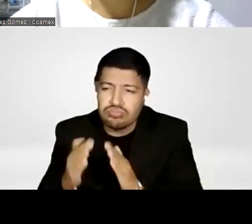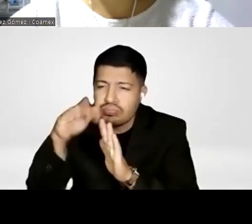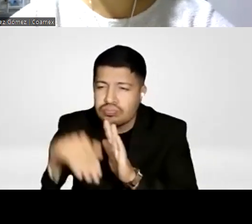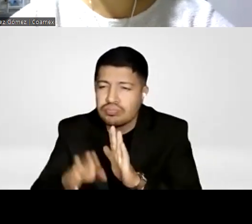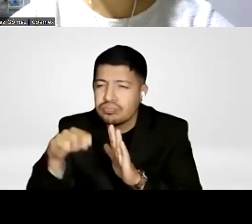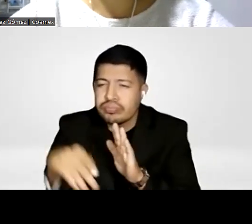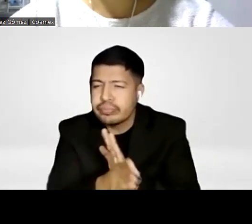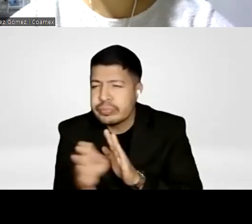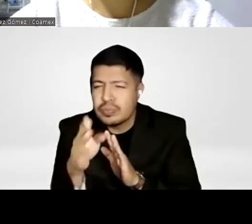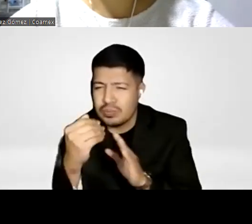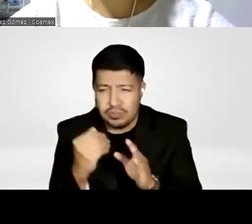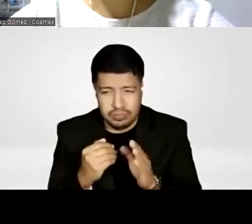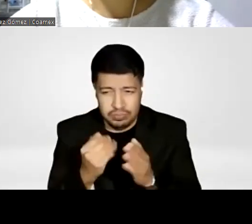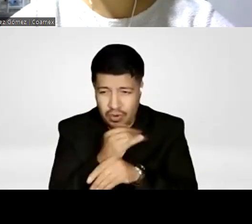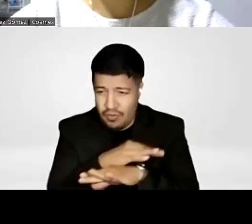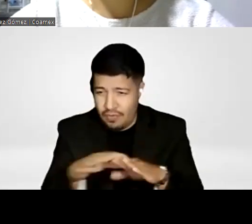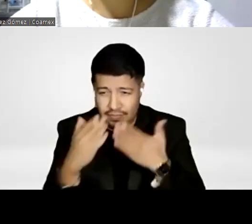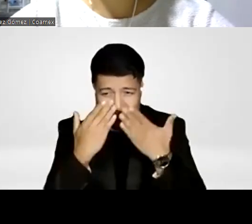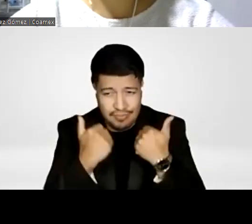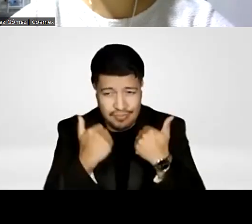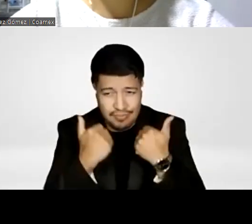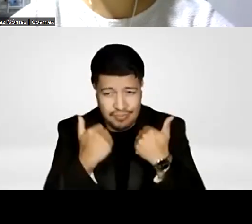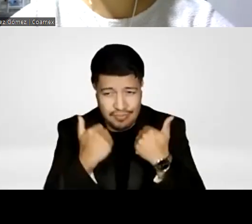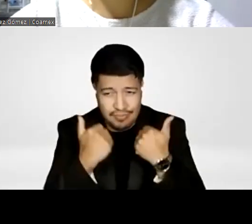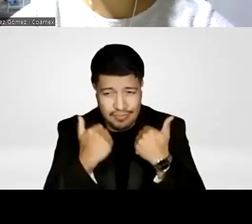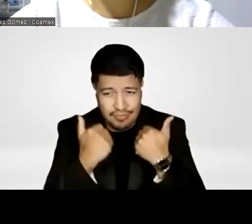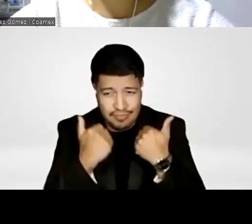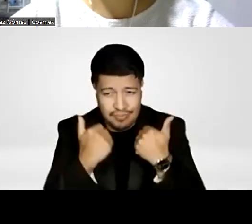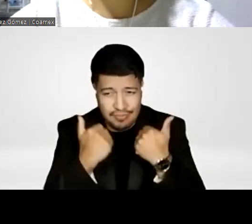más difícil. Después de esto tenemos un